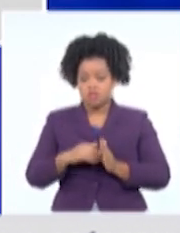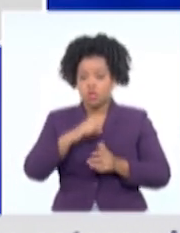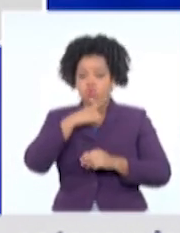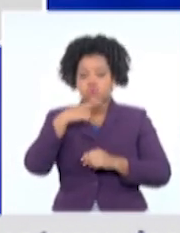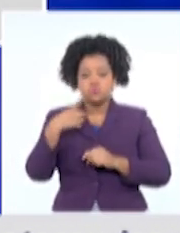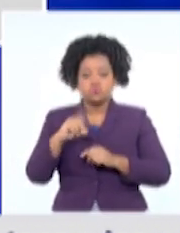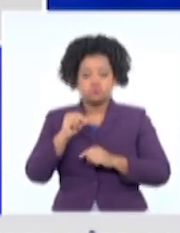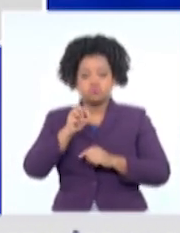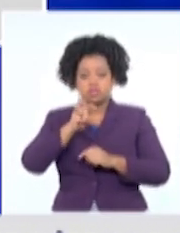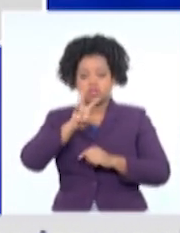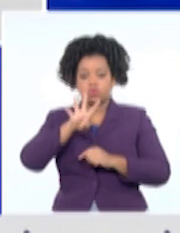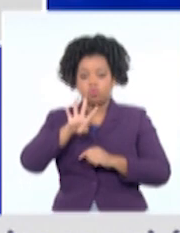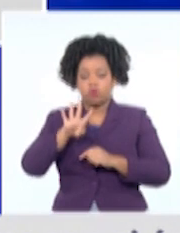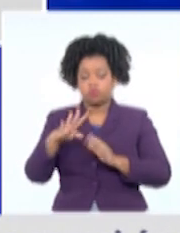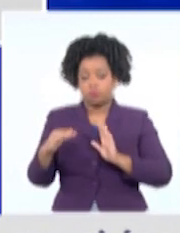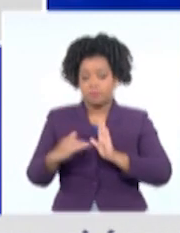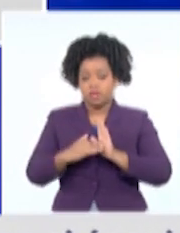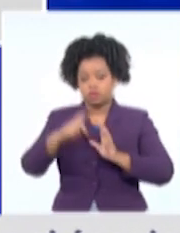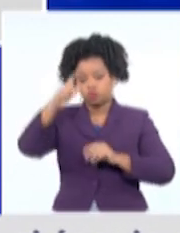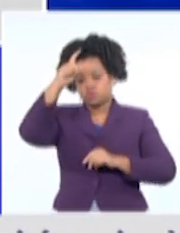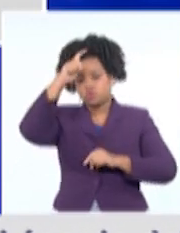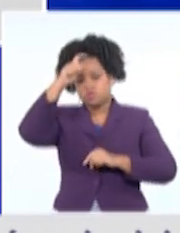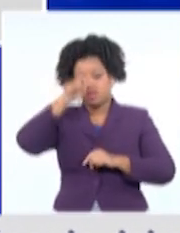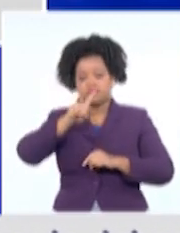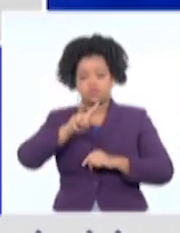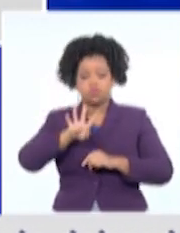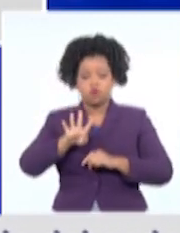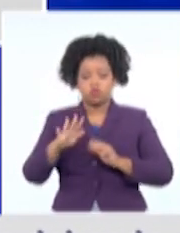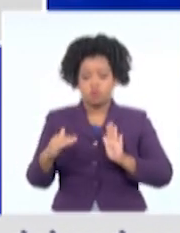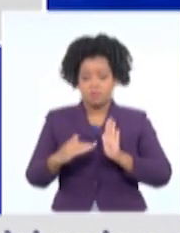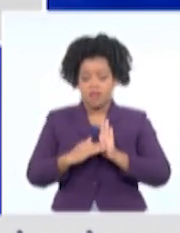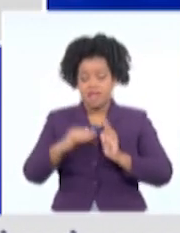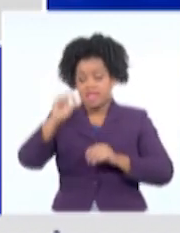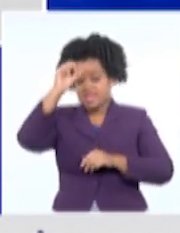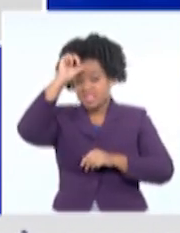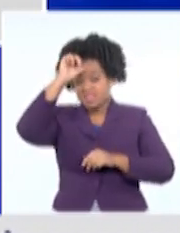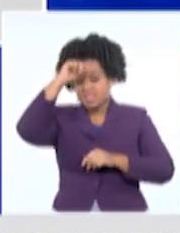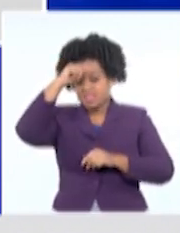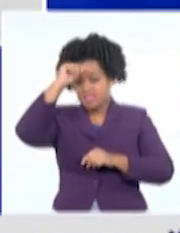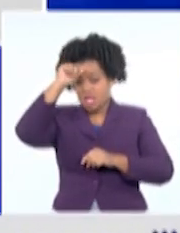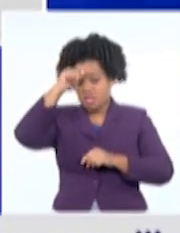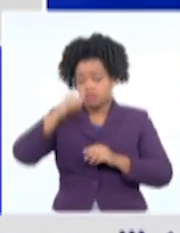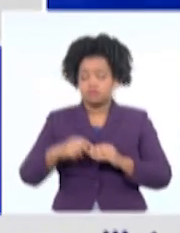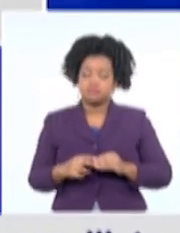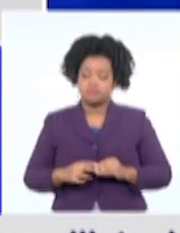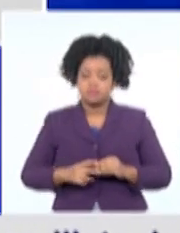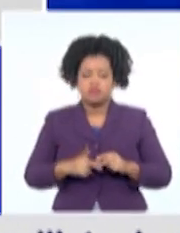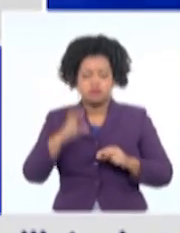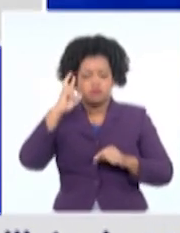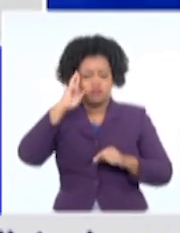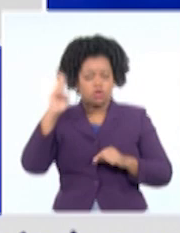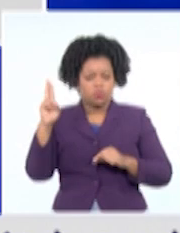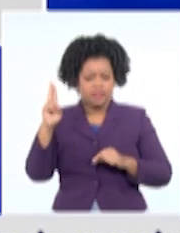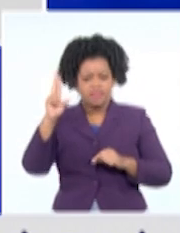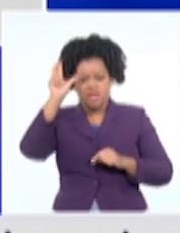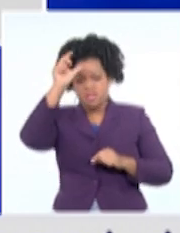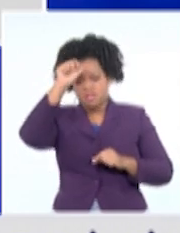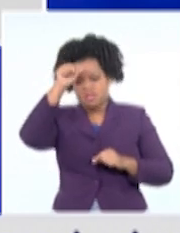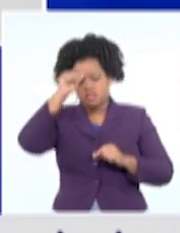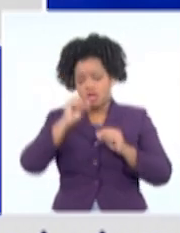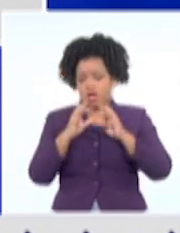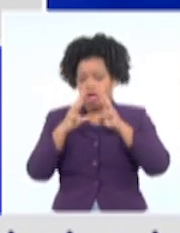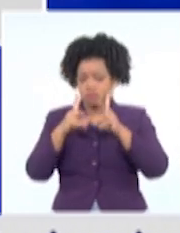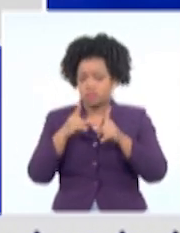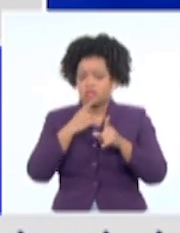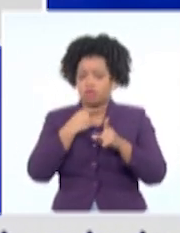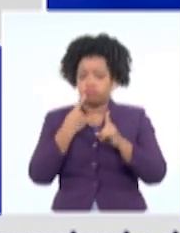de 34.000, Turquía más de 24.000 y la India, que todos recordamos la cantidad de fallecidos